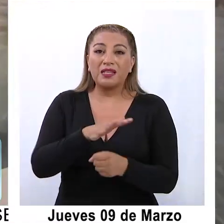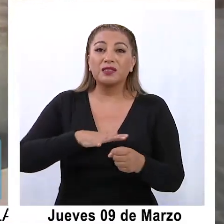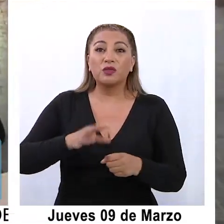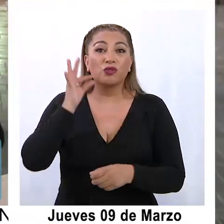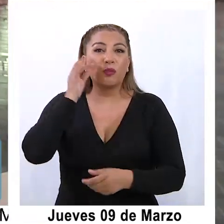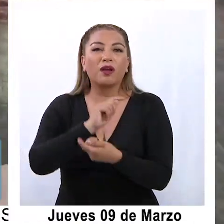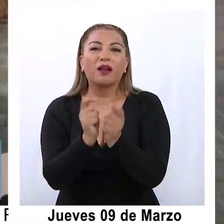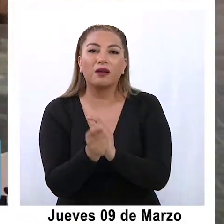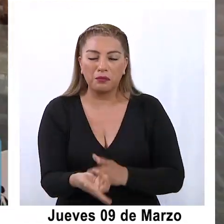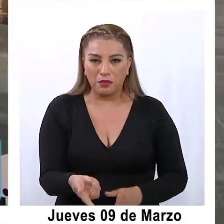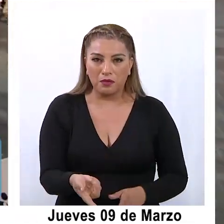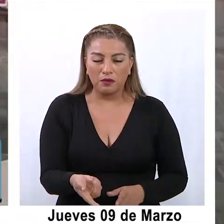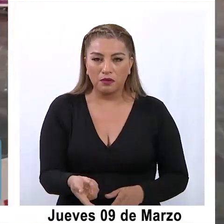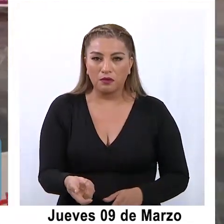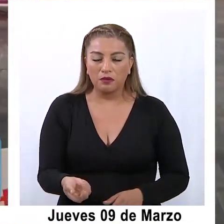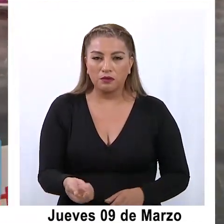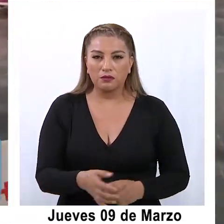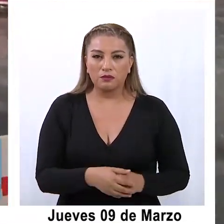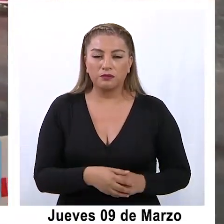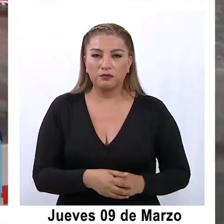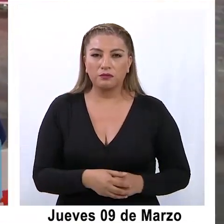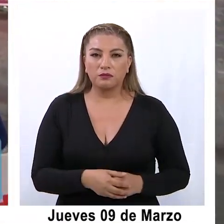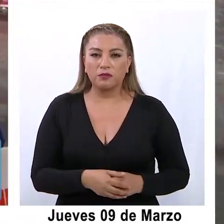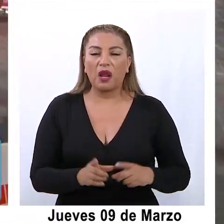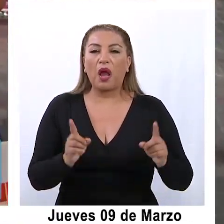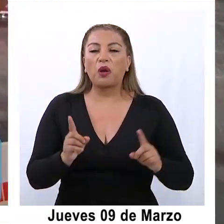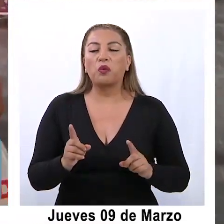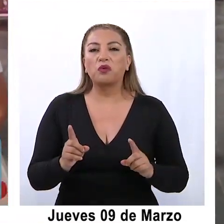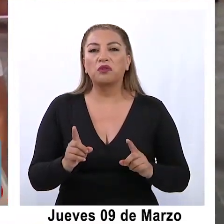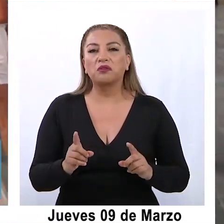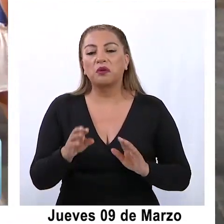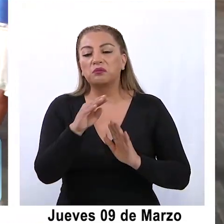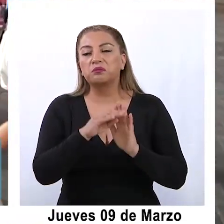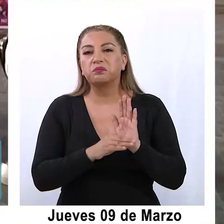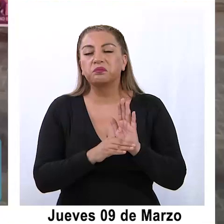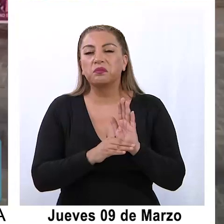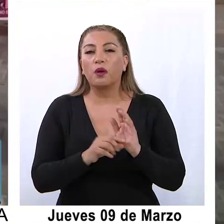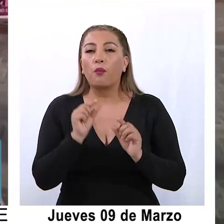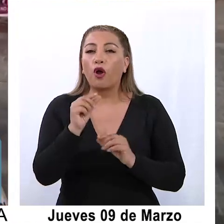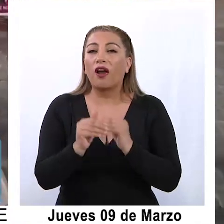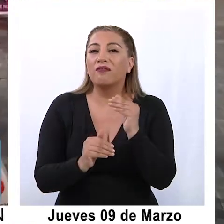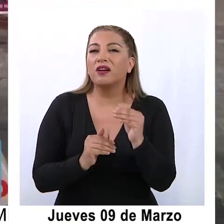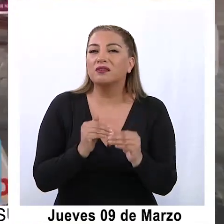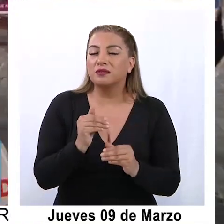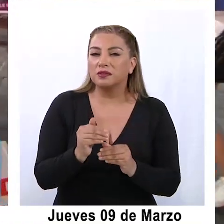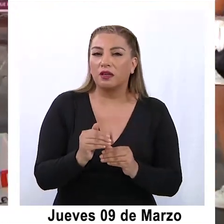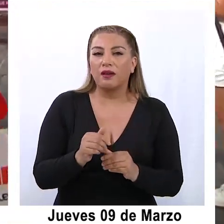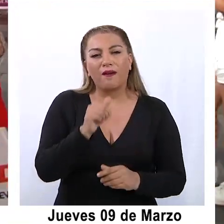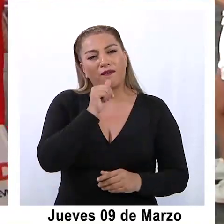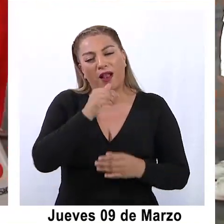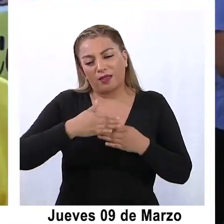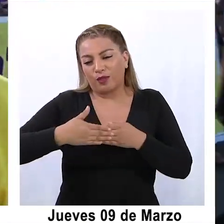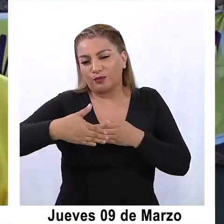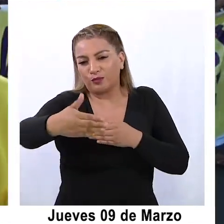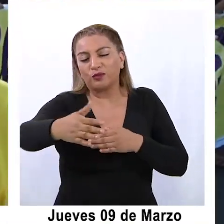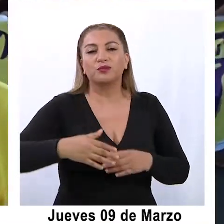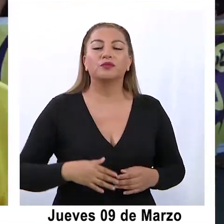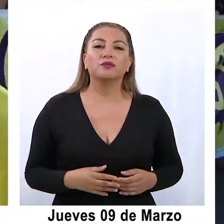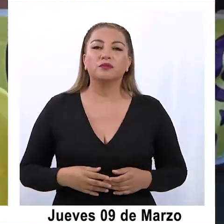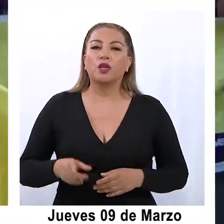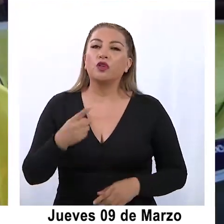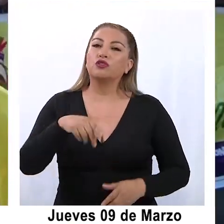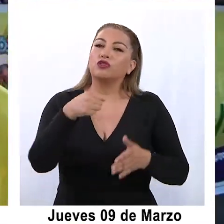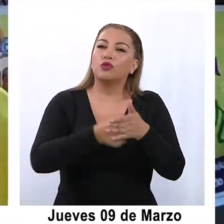de las mujeres. Son todas paliativos, digamos, hemos avanzado, pero no lo suficiente, todavía queda mucho.